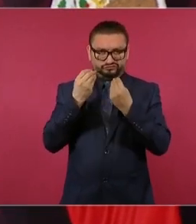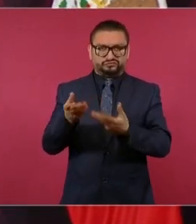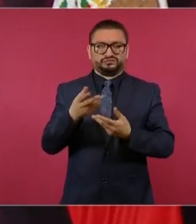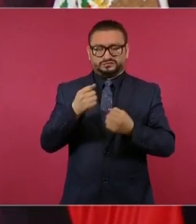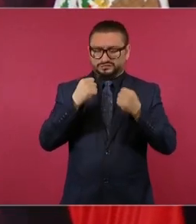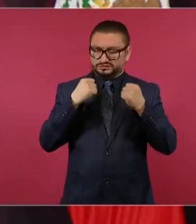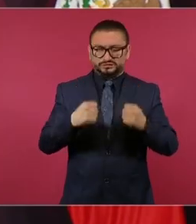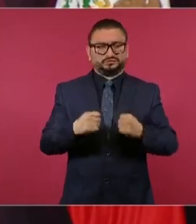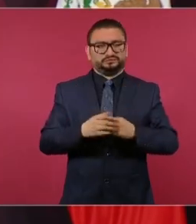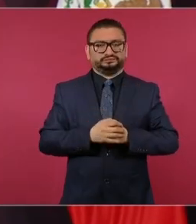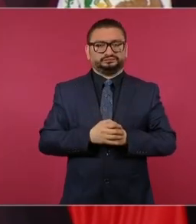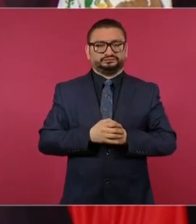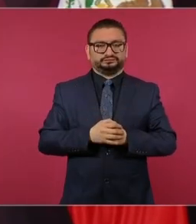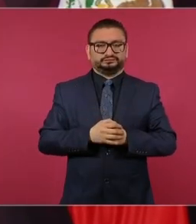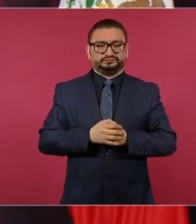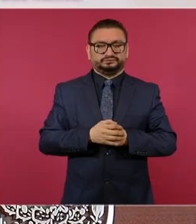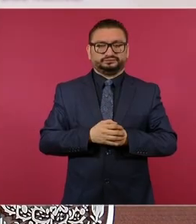la reforma,